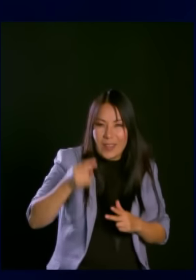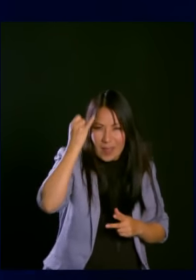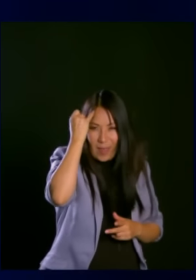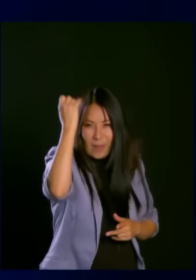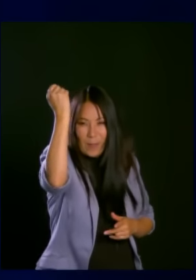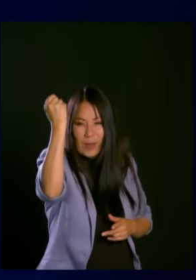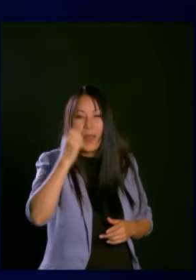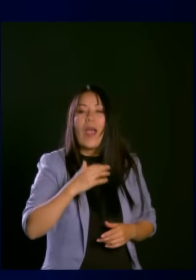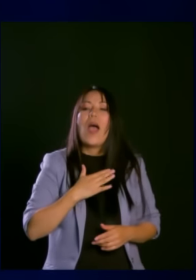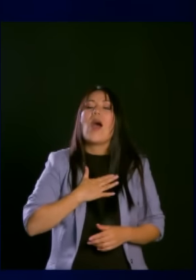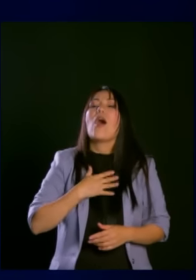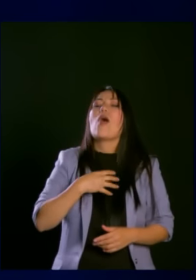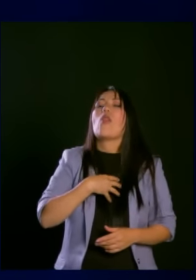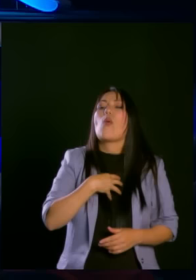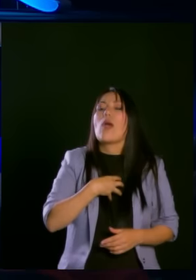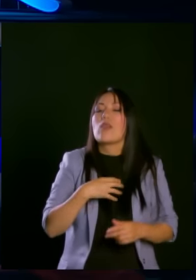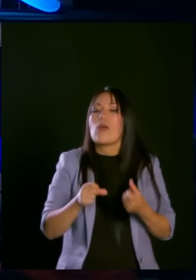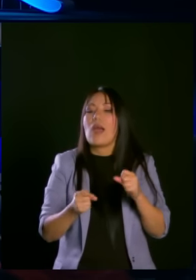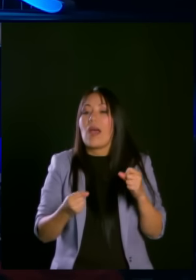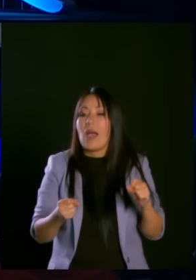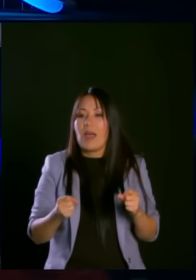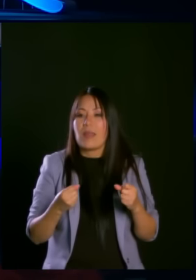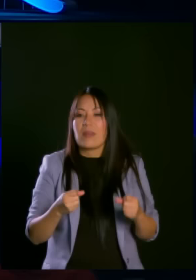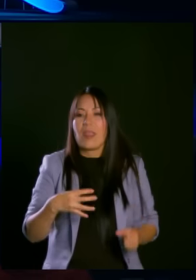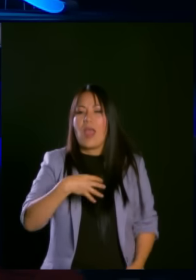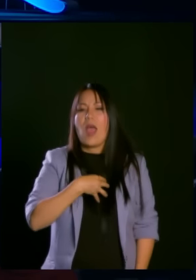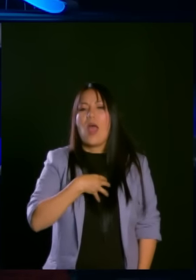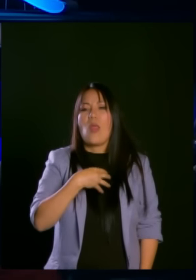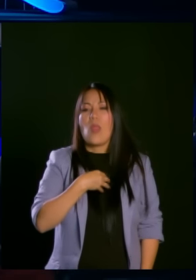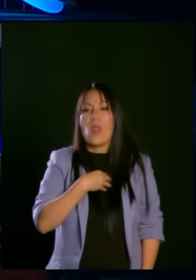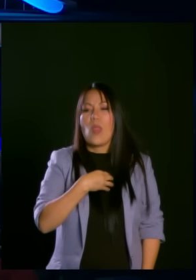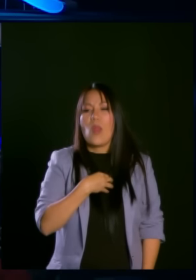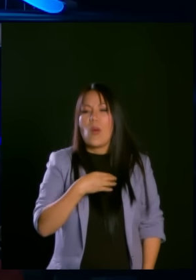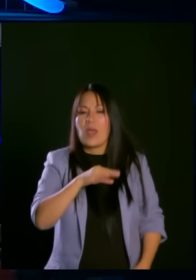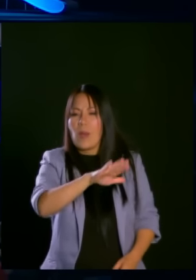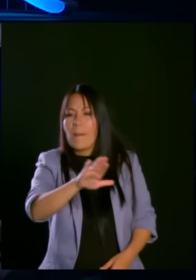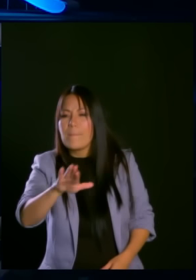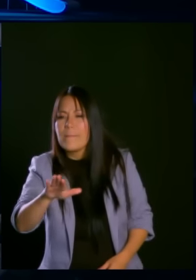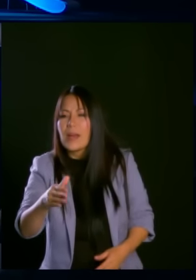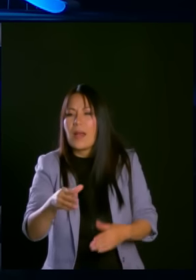¿incluye la renuncia a todo lo que tenés?